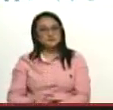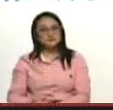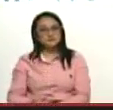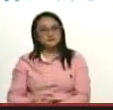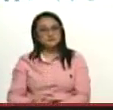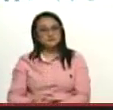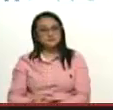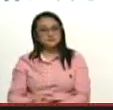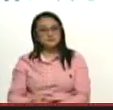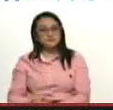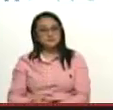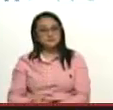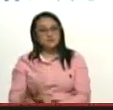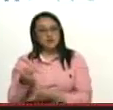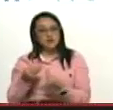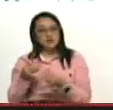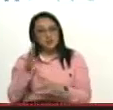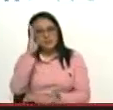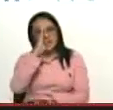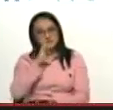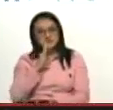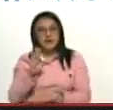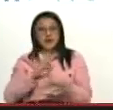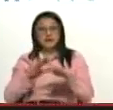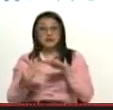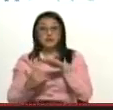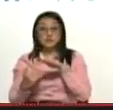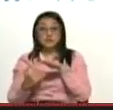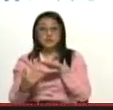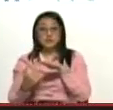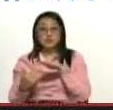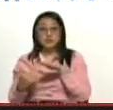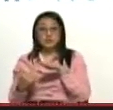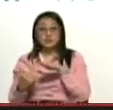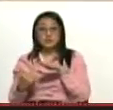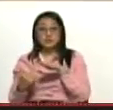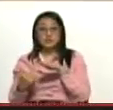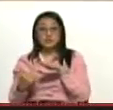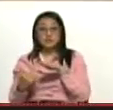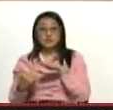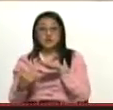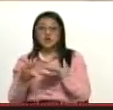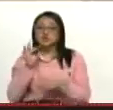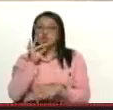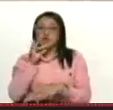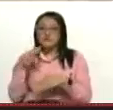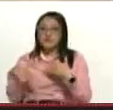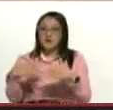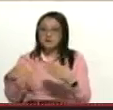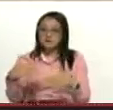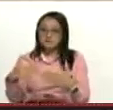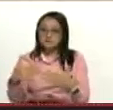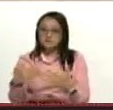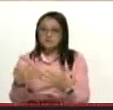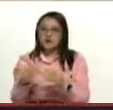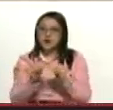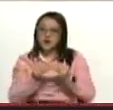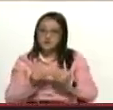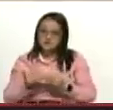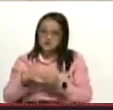ayuda a construir en Brasil la institución la institución que todavía se está moldeando